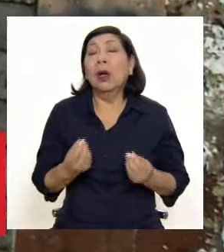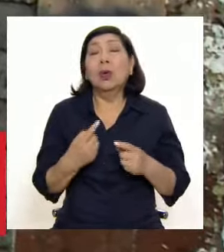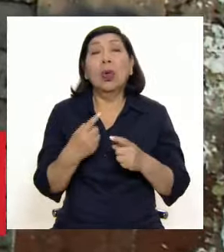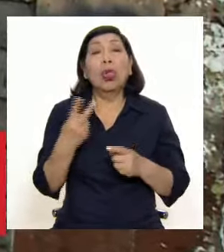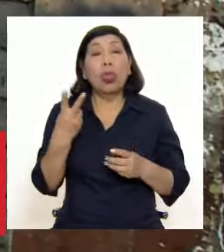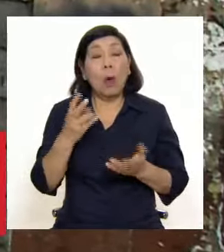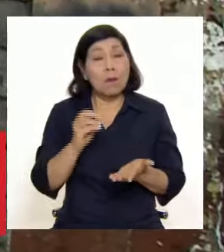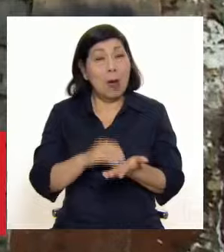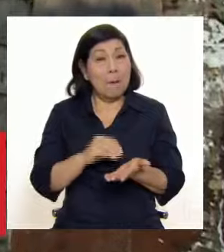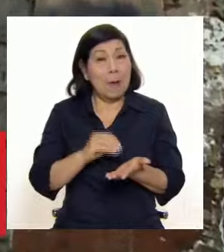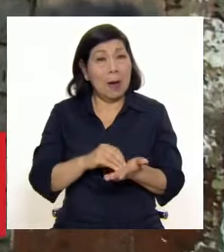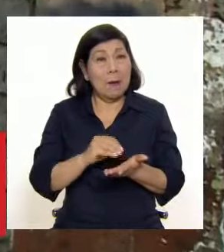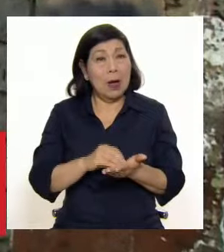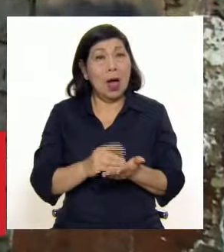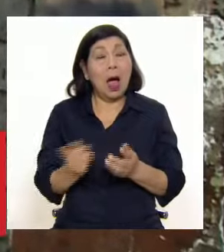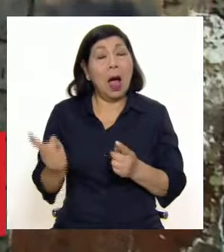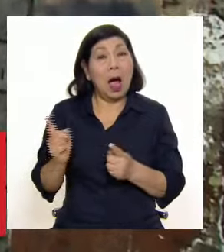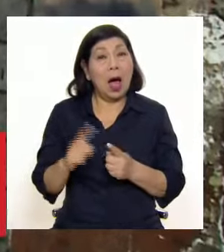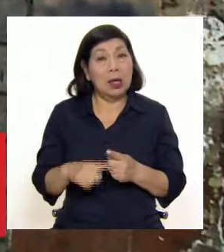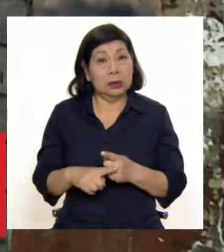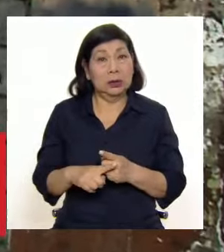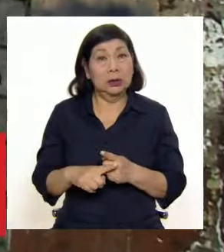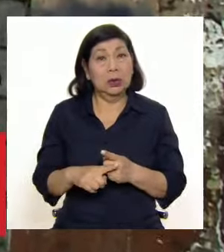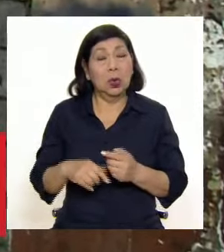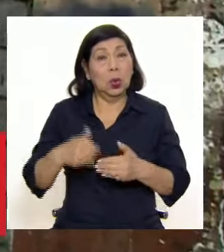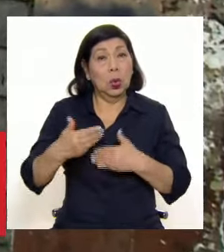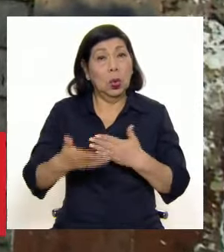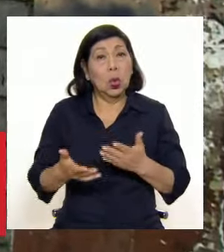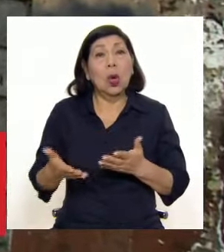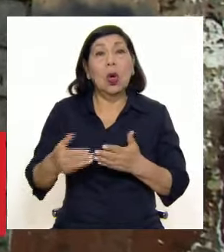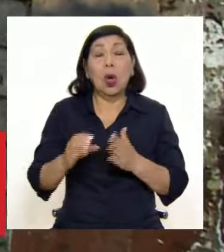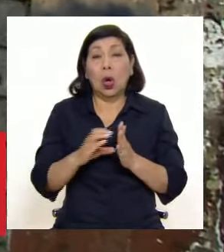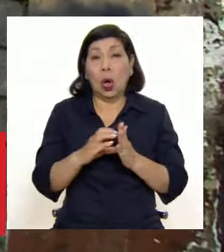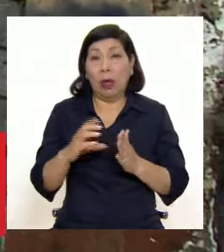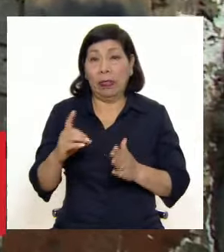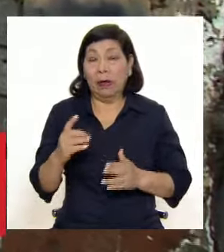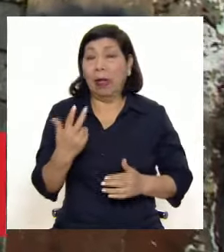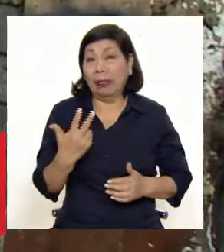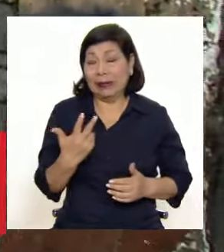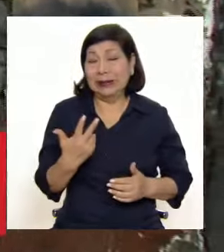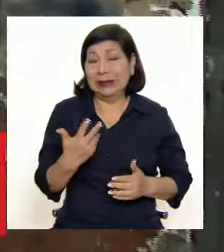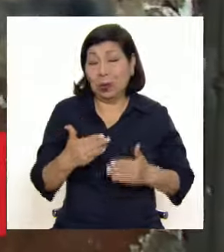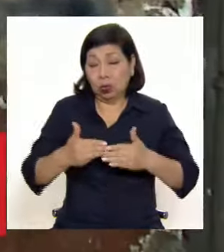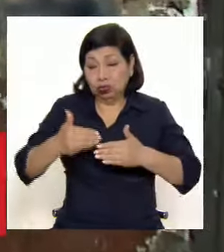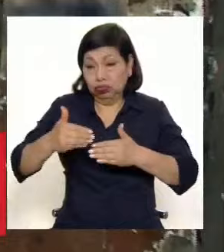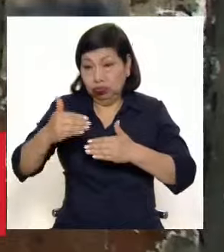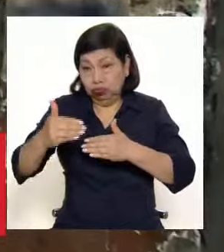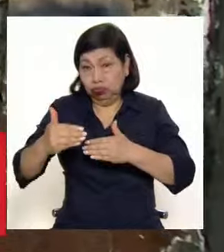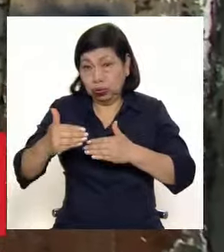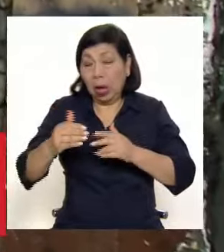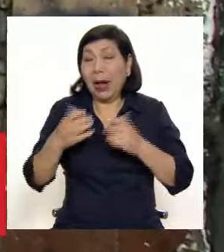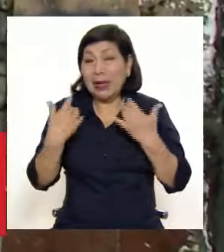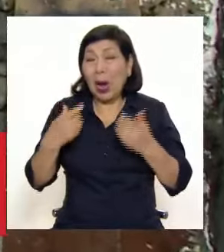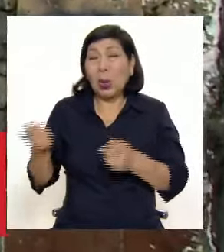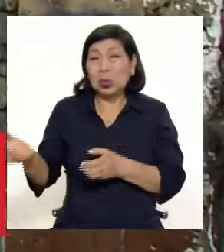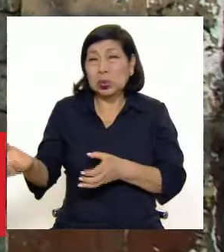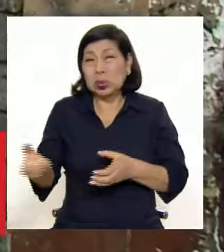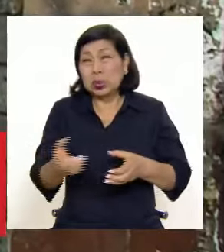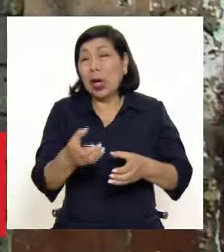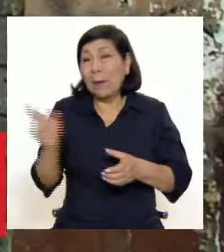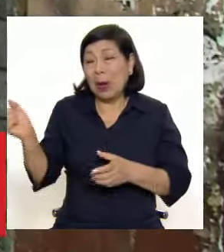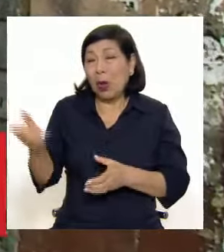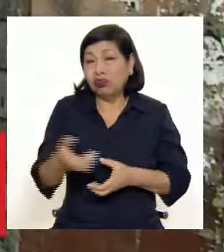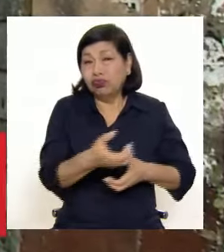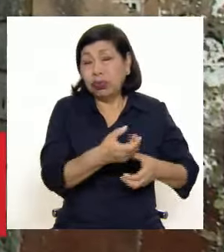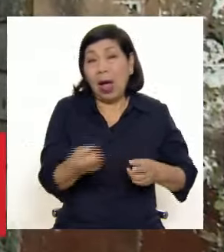en 2 oportunidades hasta que el siniestro llegó al código 3 y afortunadamente logró ser controlado por las